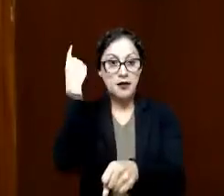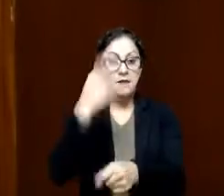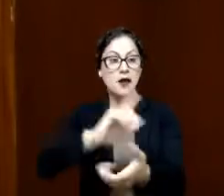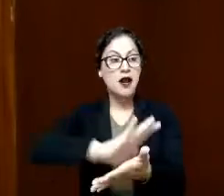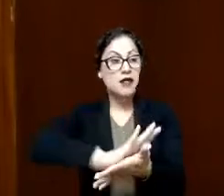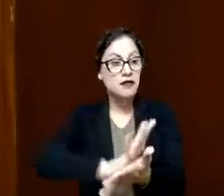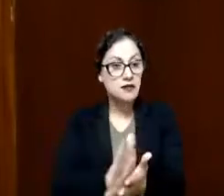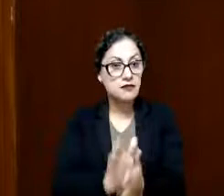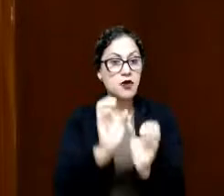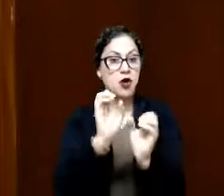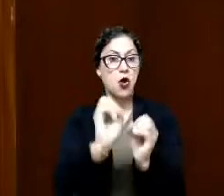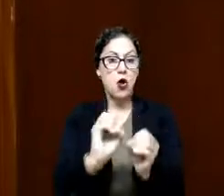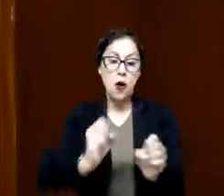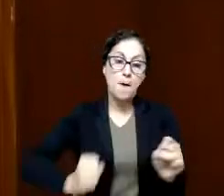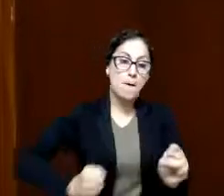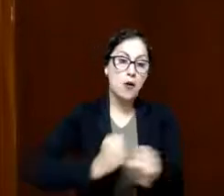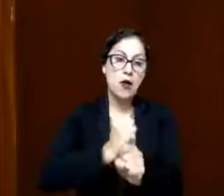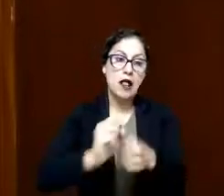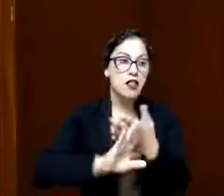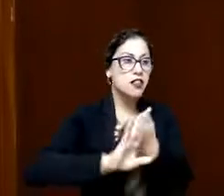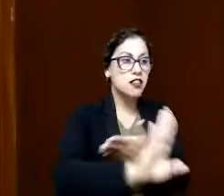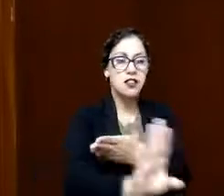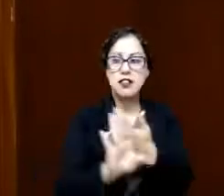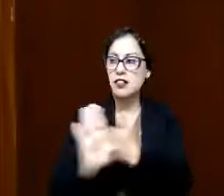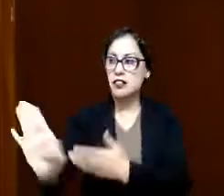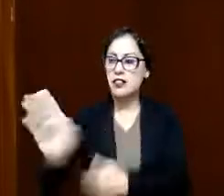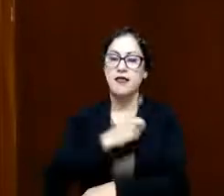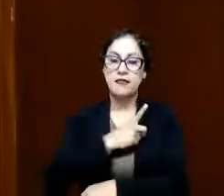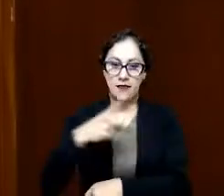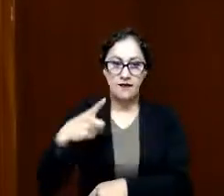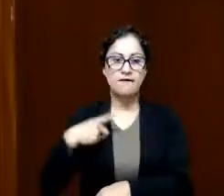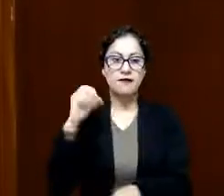discriminación o violencia que vulnere la dignidad humana.